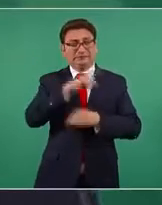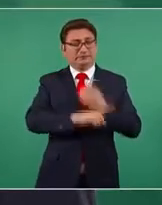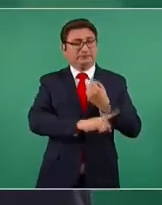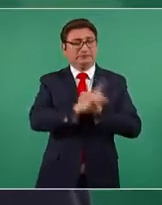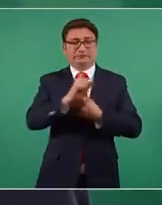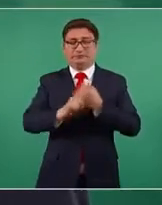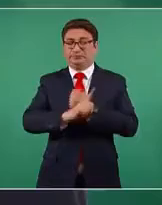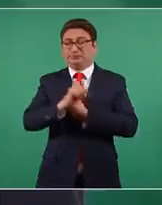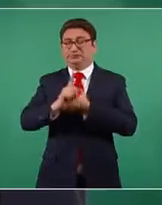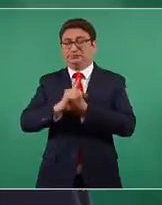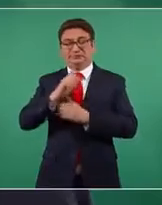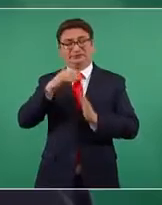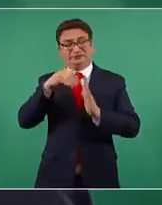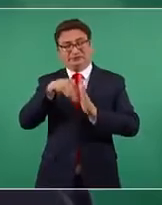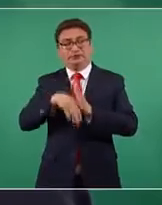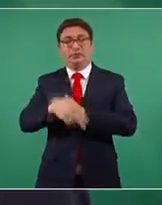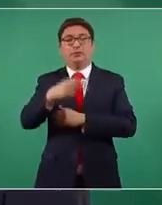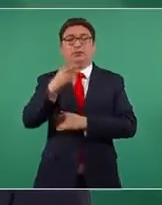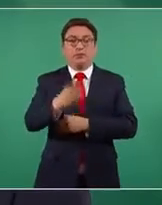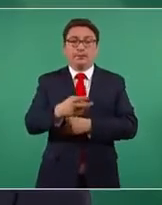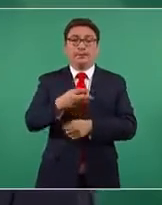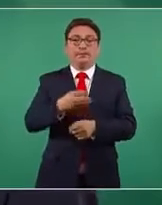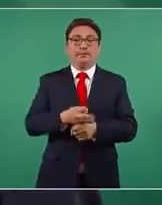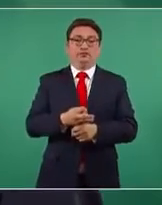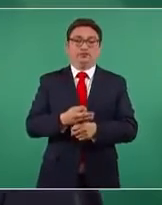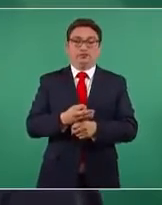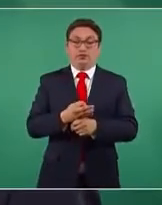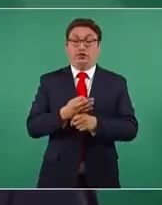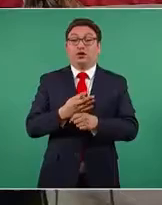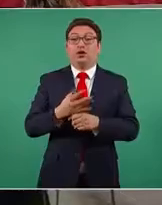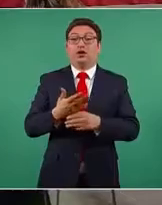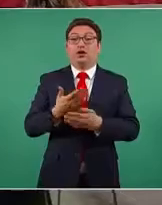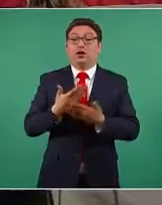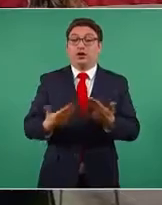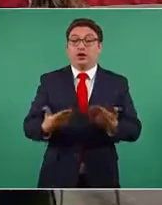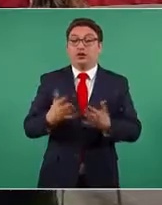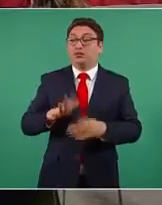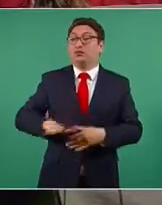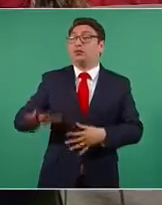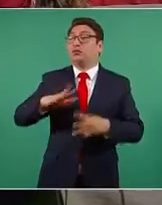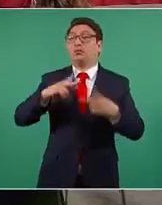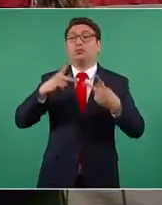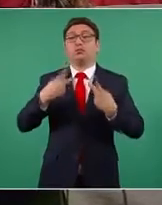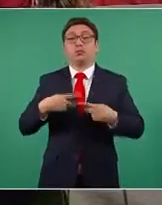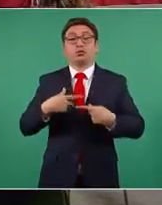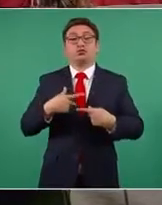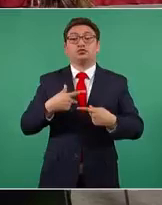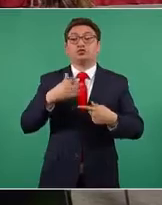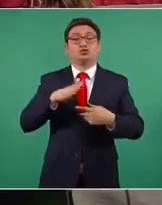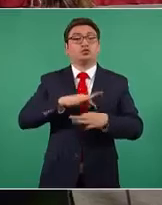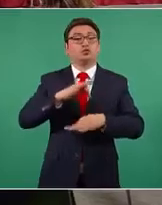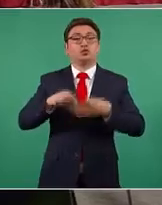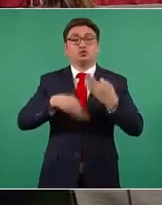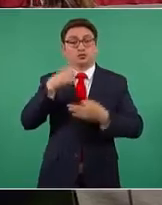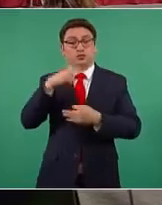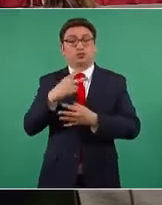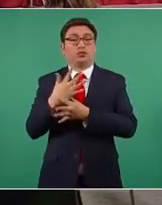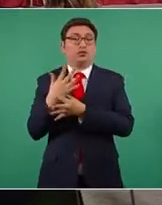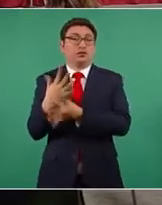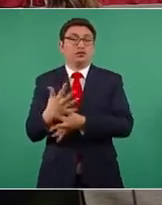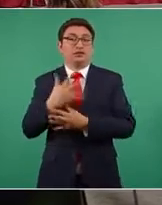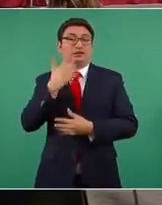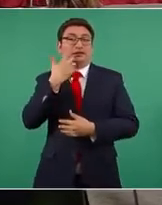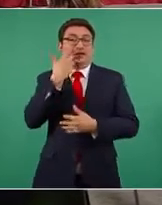por eso estamos aquí, porque el pueblo dijo, vamos a buscar una